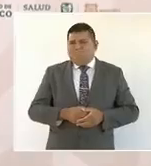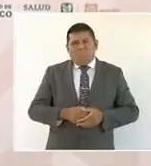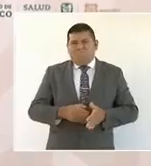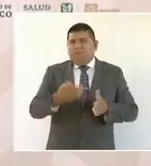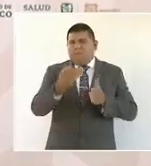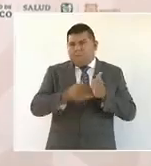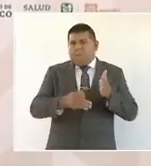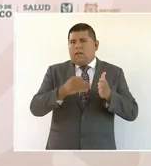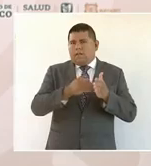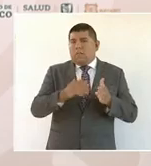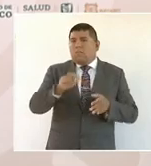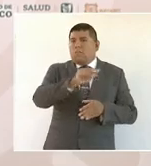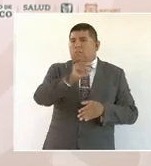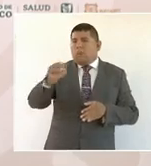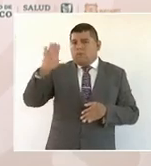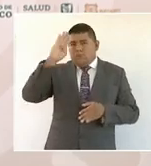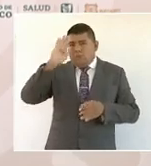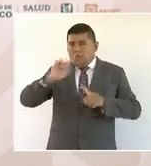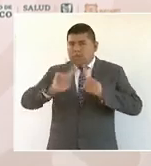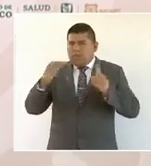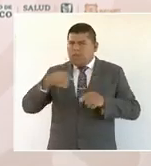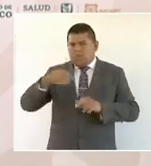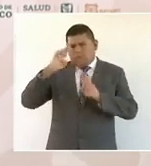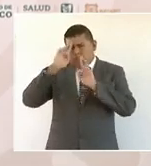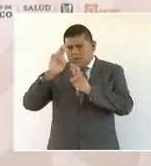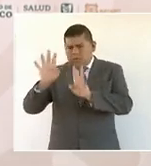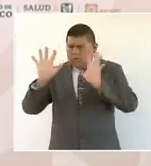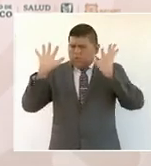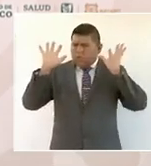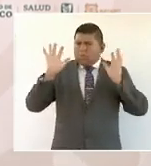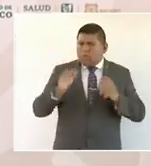comparto. No tenemos